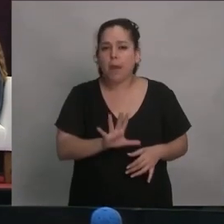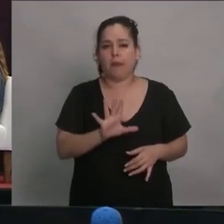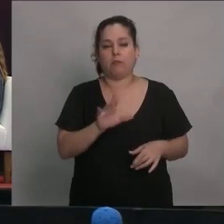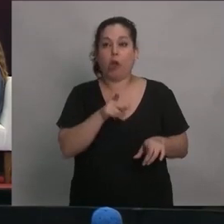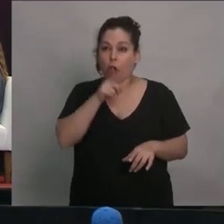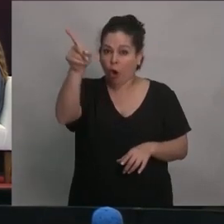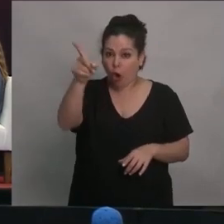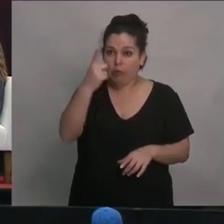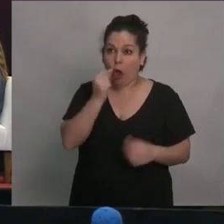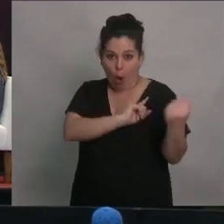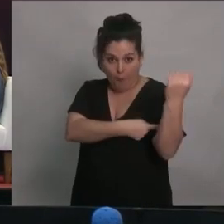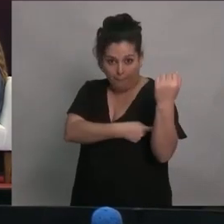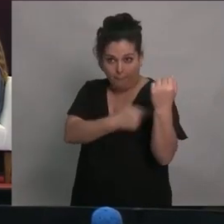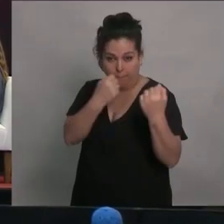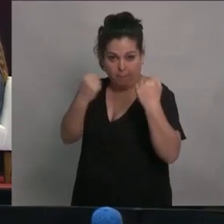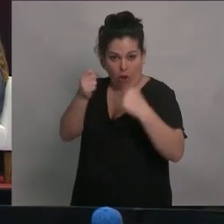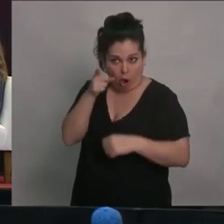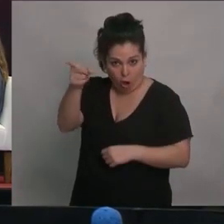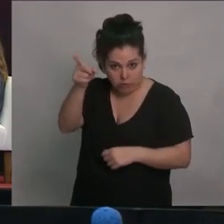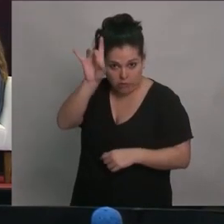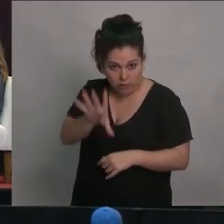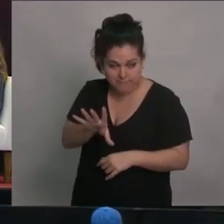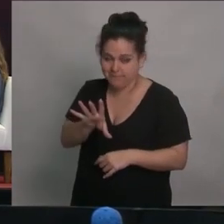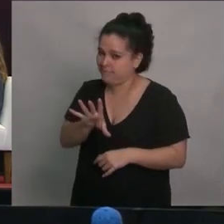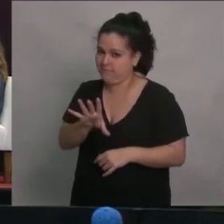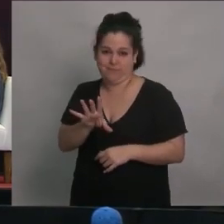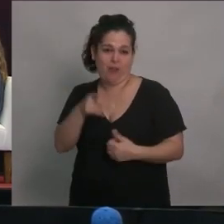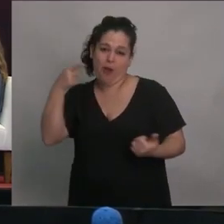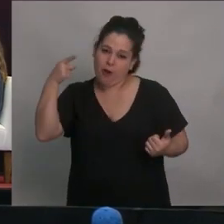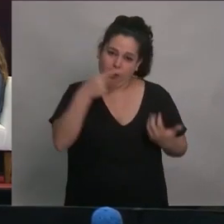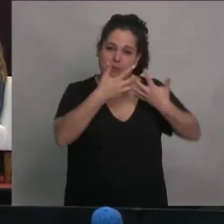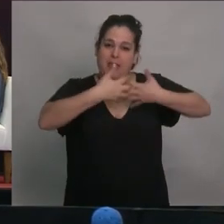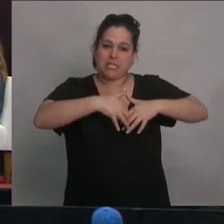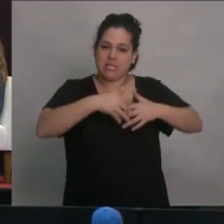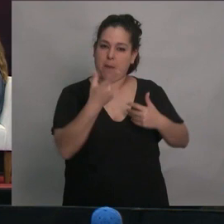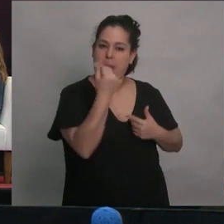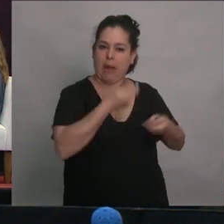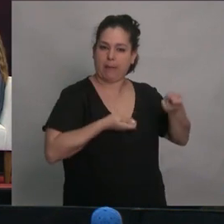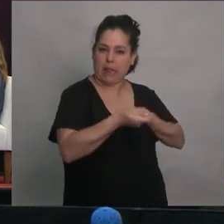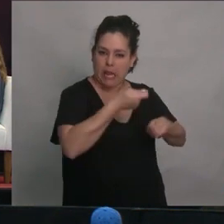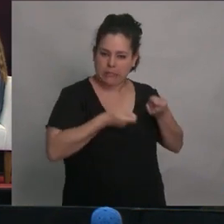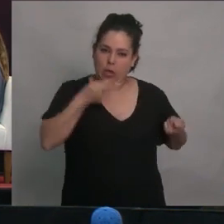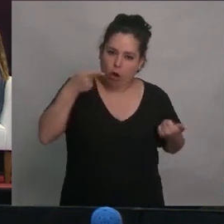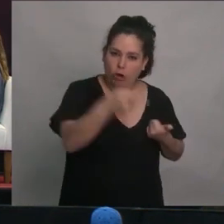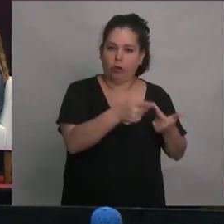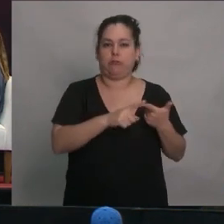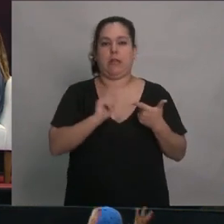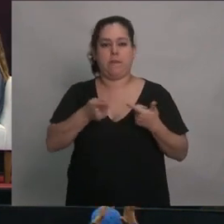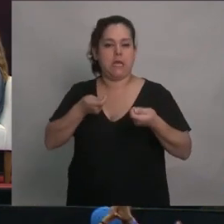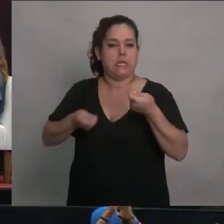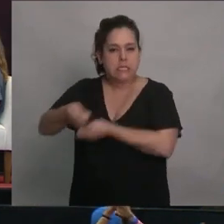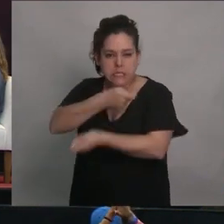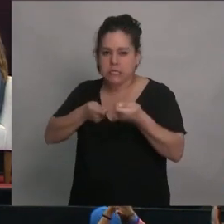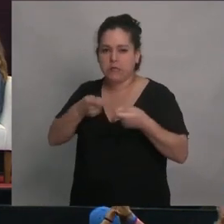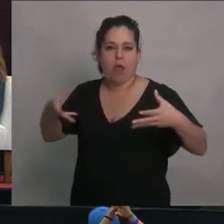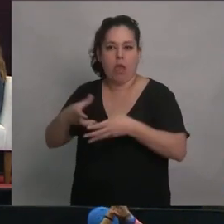en contra del patriarcado, porque no podría ser. Es contra el sistema capitalista y es contra el sistema colonial,